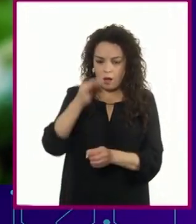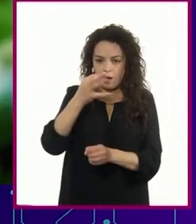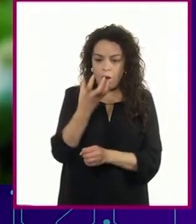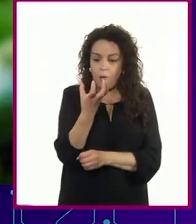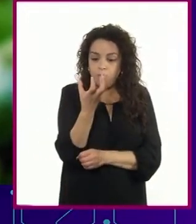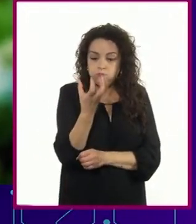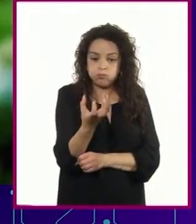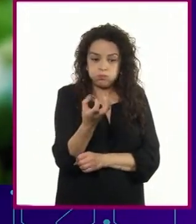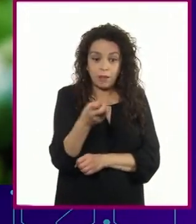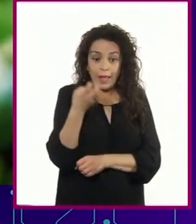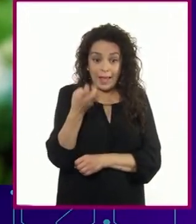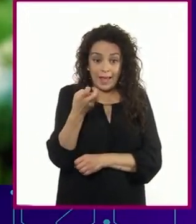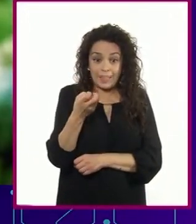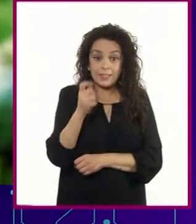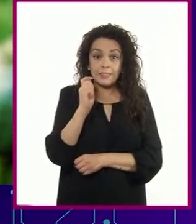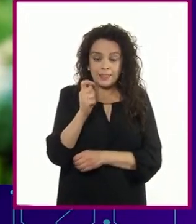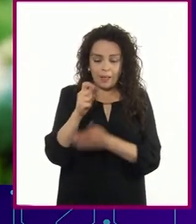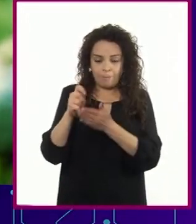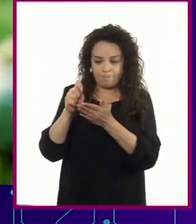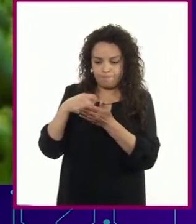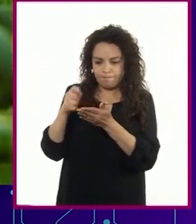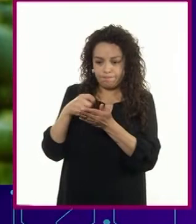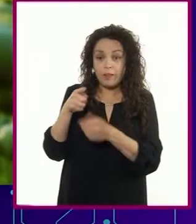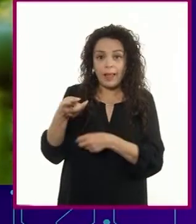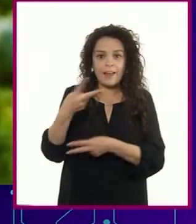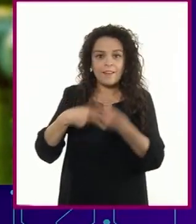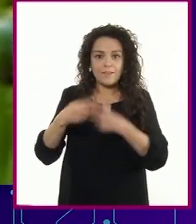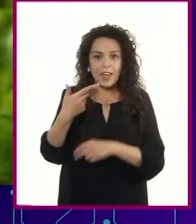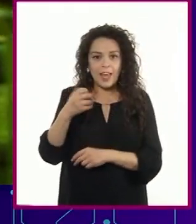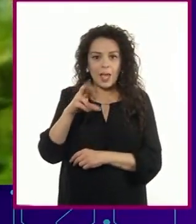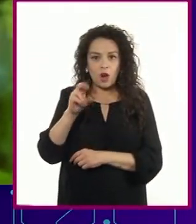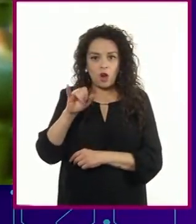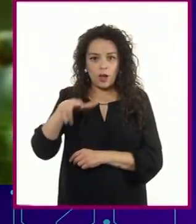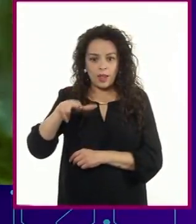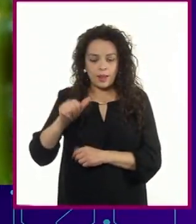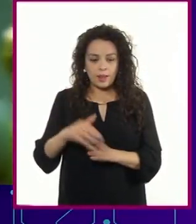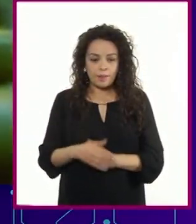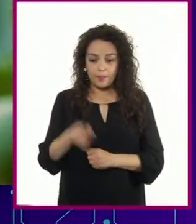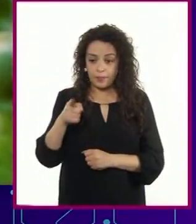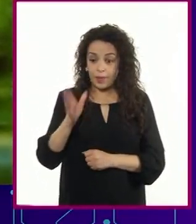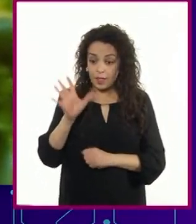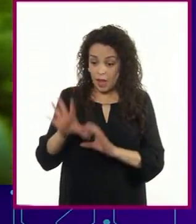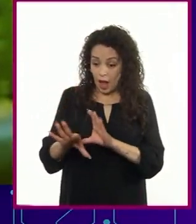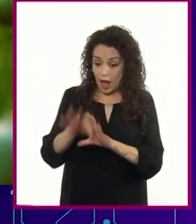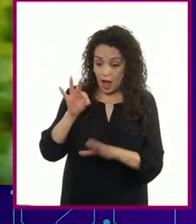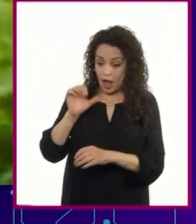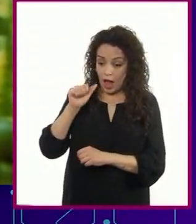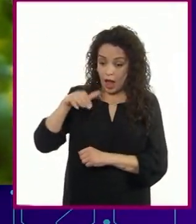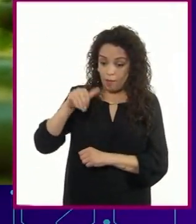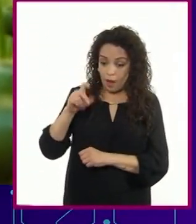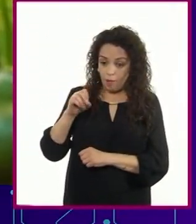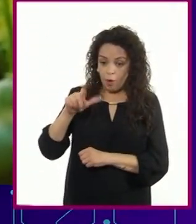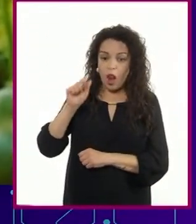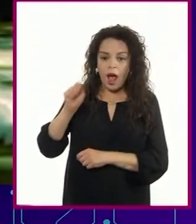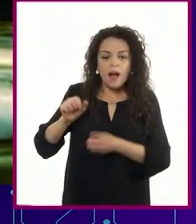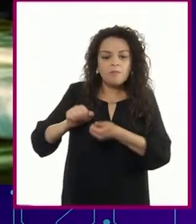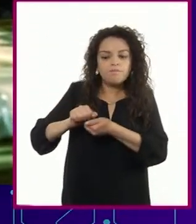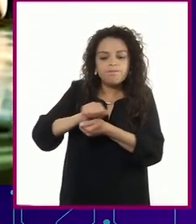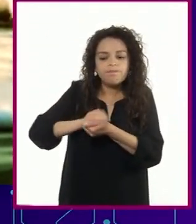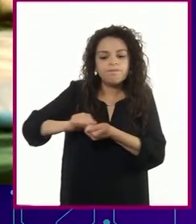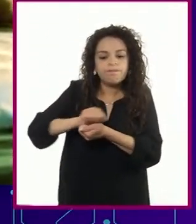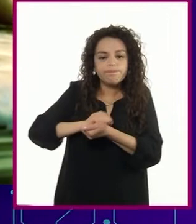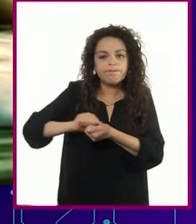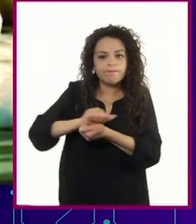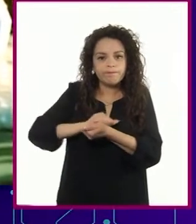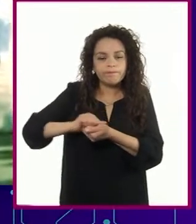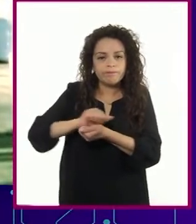raspas, puedes obtener la heroína. La sustancia, una vez obtenida de la amapola, pasa por un proceso de refinado. Sé que el opio se